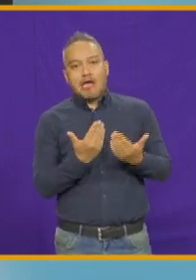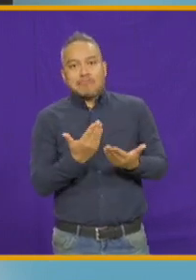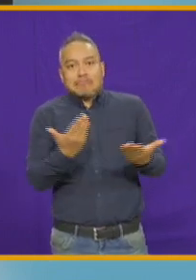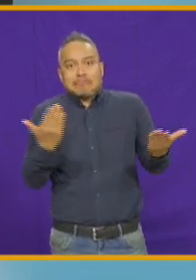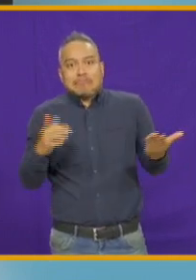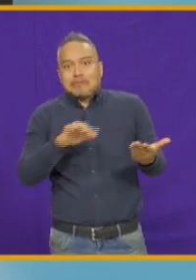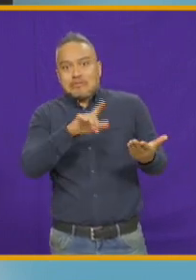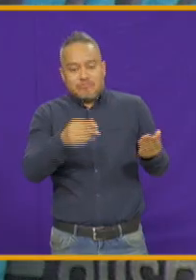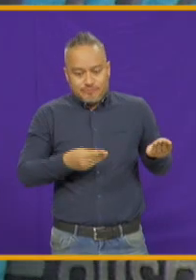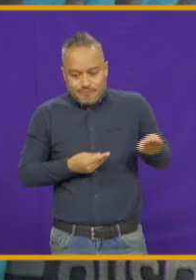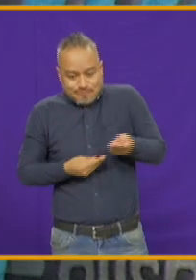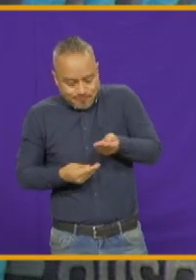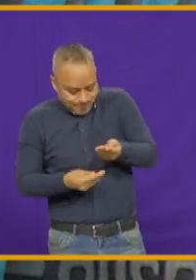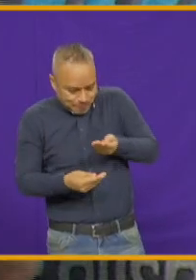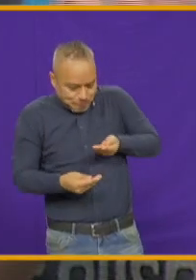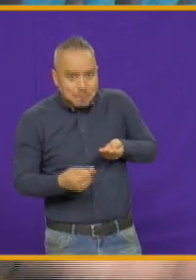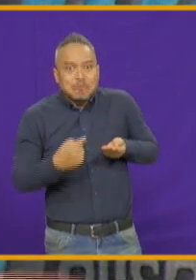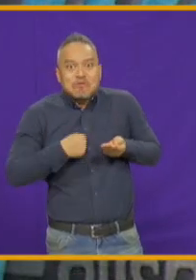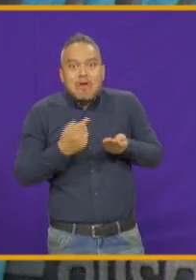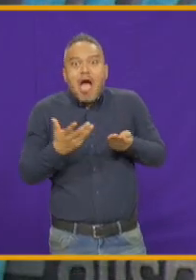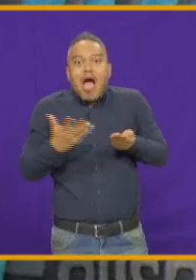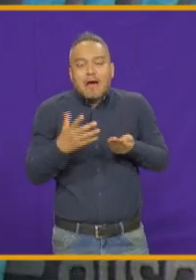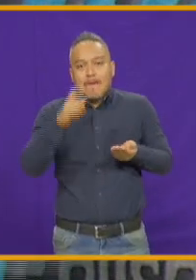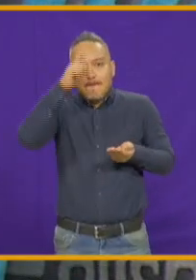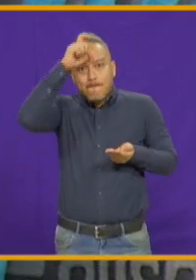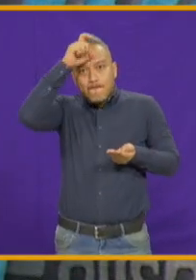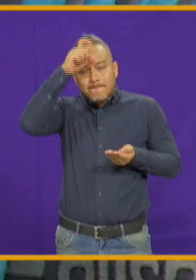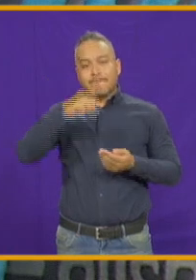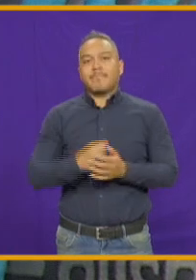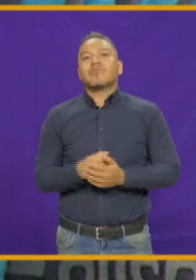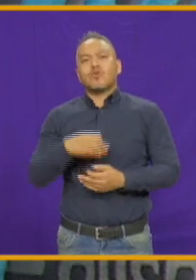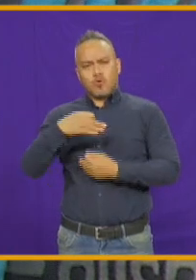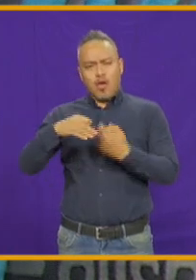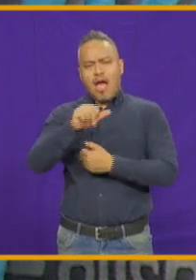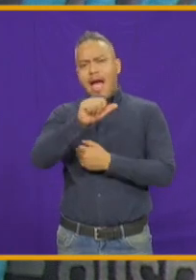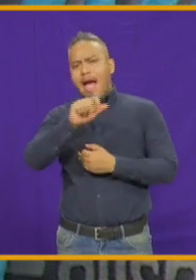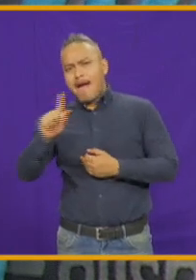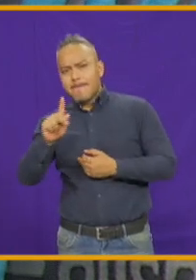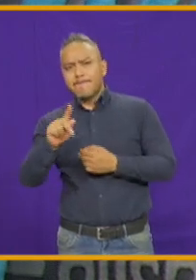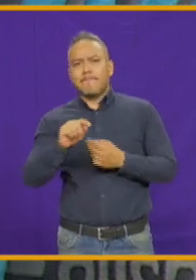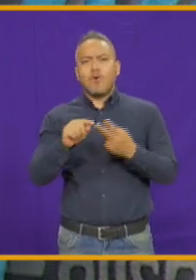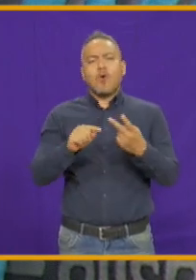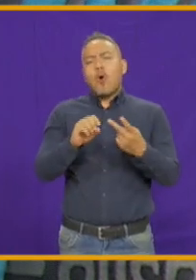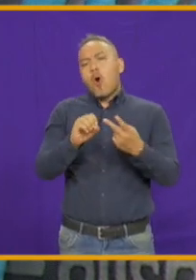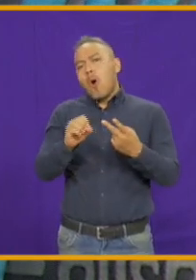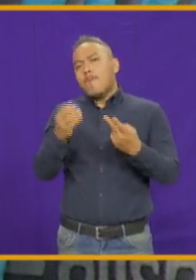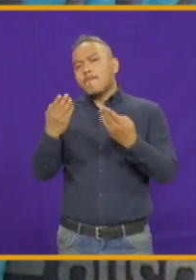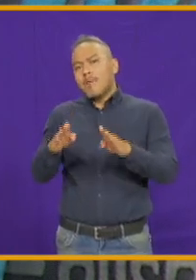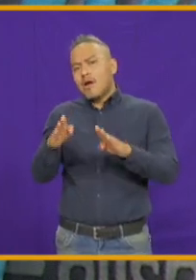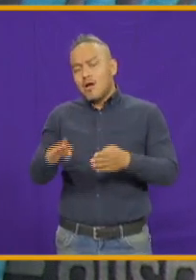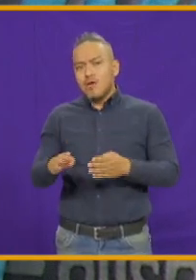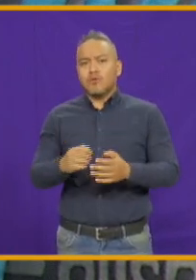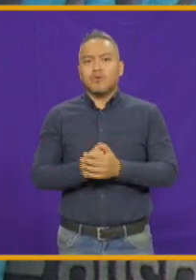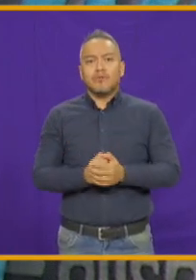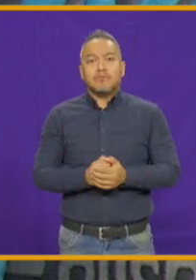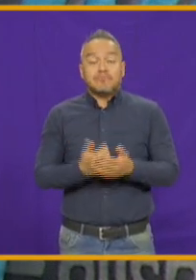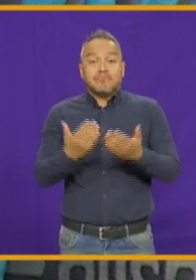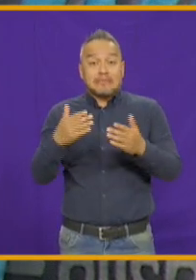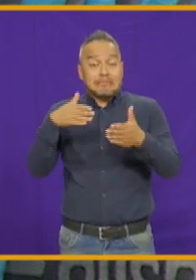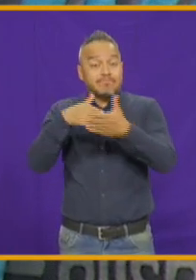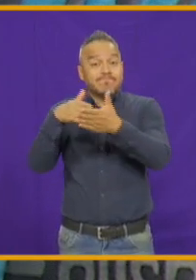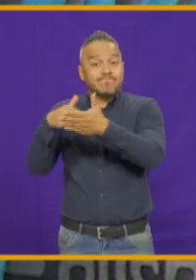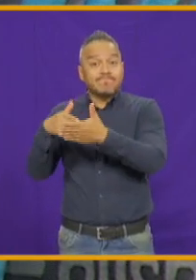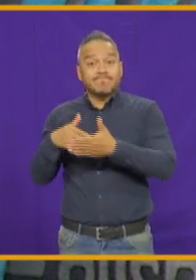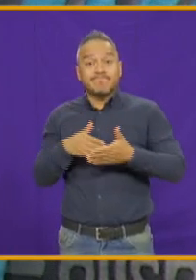mejor no lo sabe usar y todas esas aplicaciones el banco y ahora nos exigen tener ese ese tipo de información a la mano no